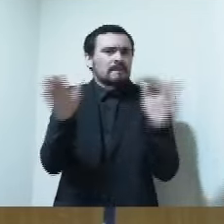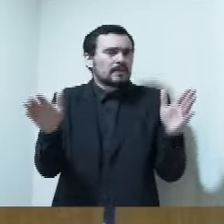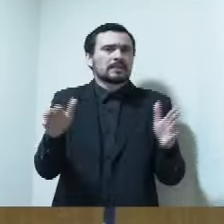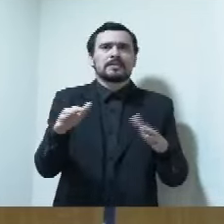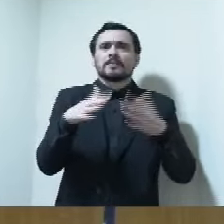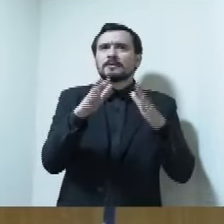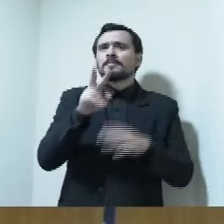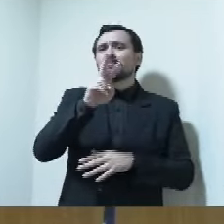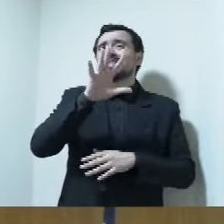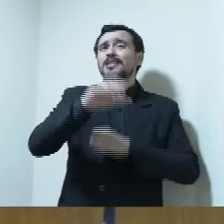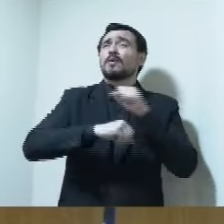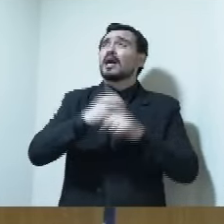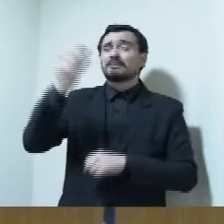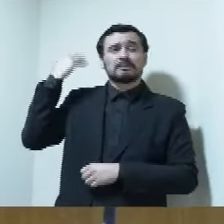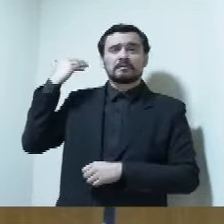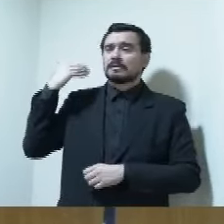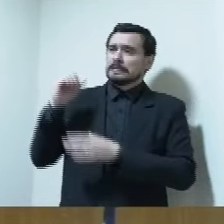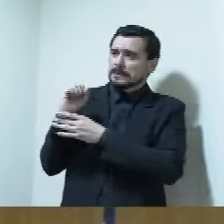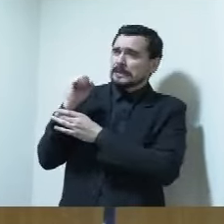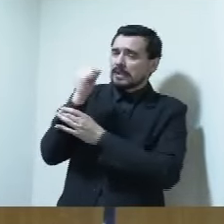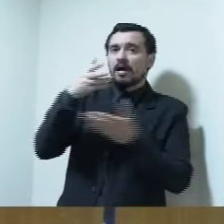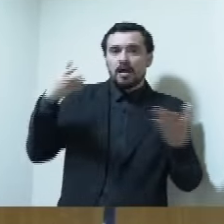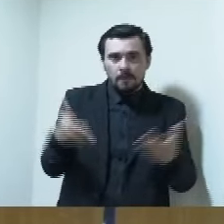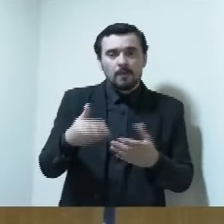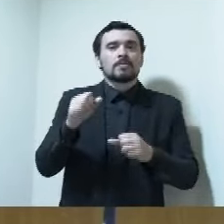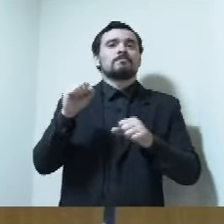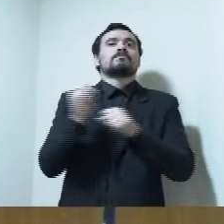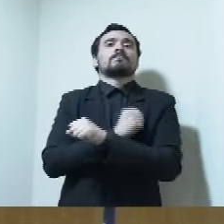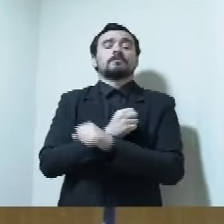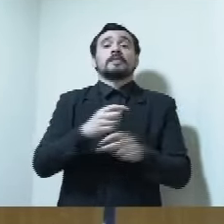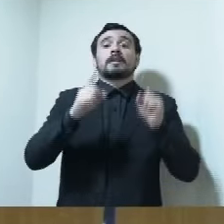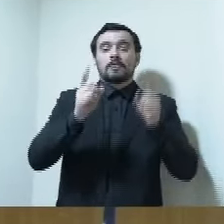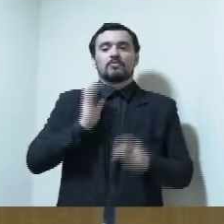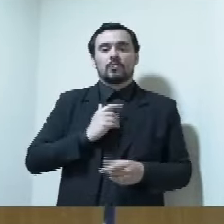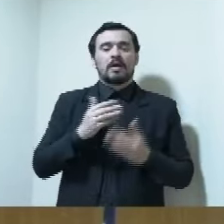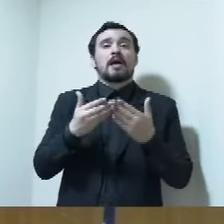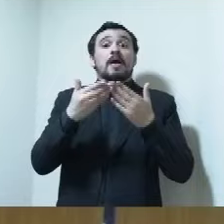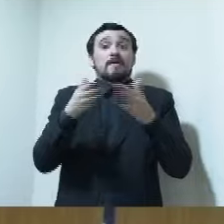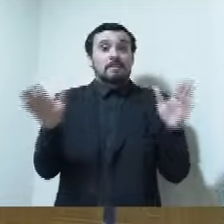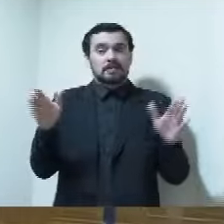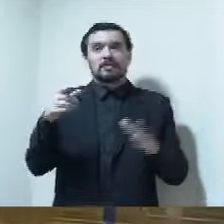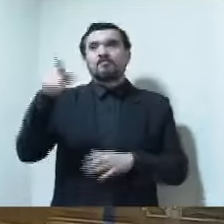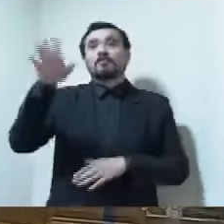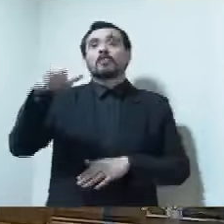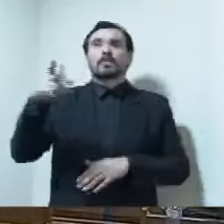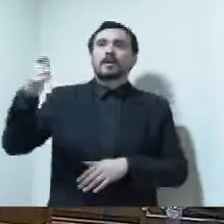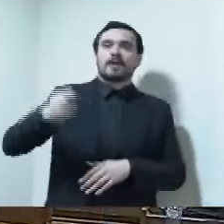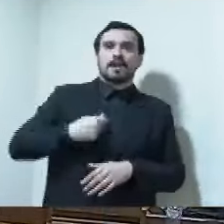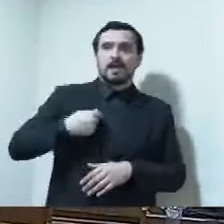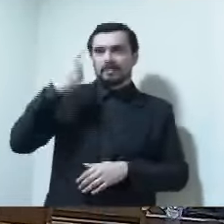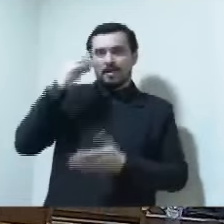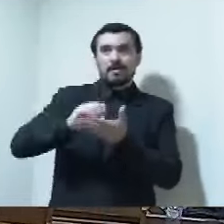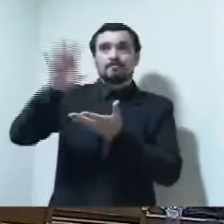estadounidense luego de 25 años de intentarlo. Luego, también hemos abierto el mercado canadiense para la exportación de